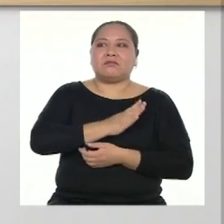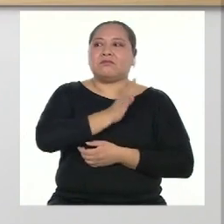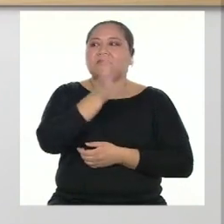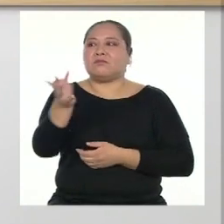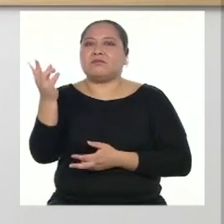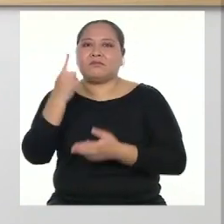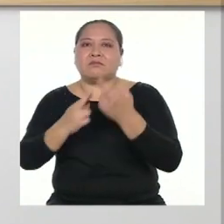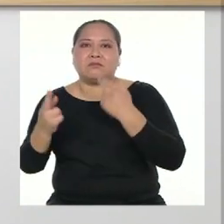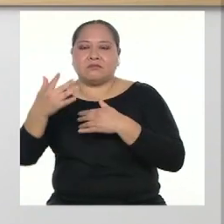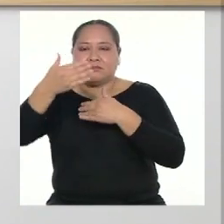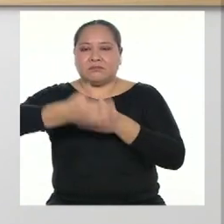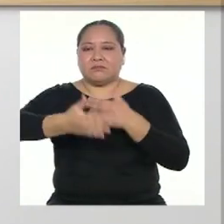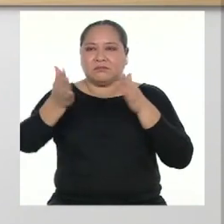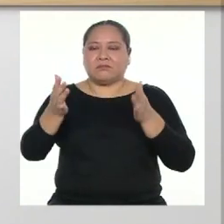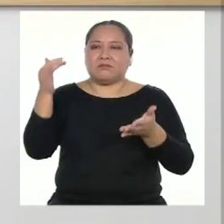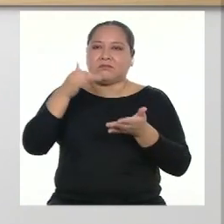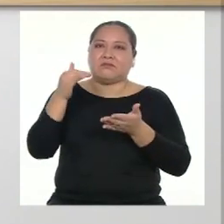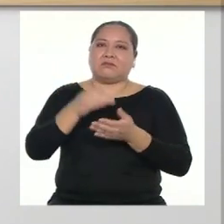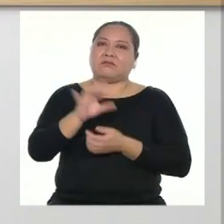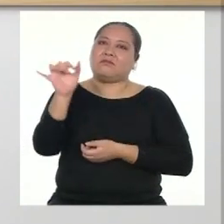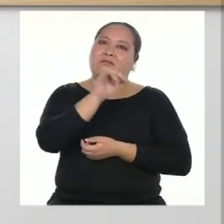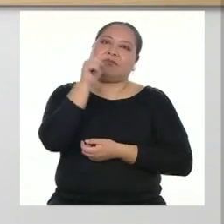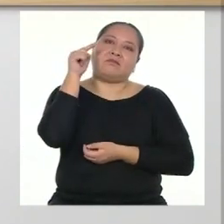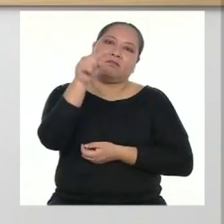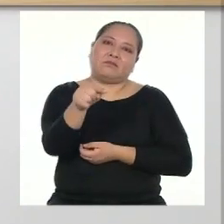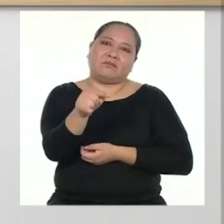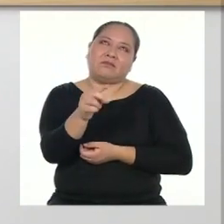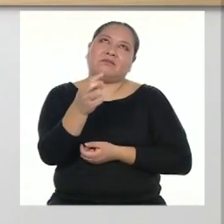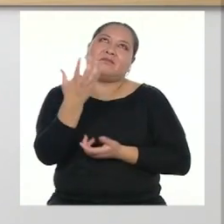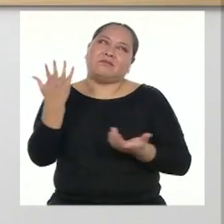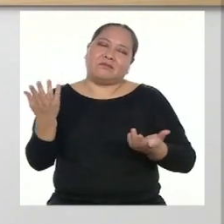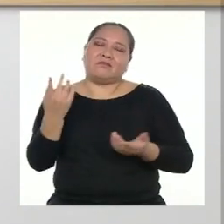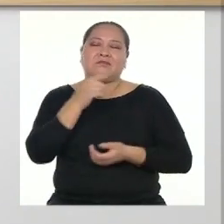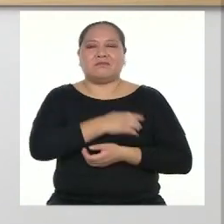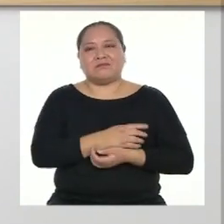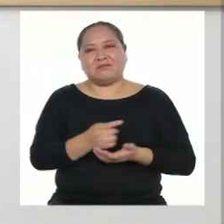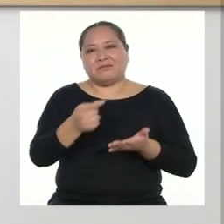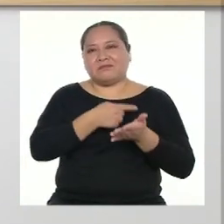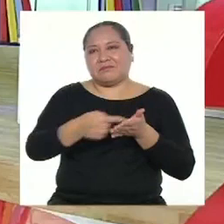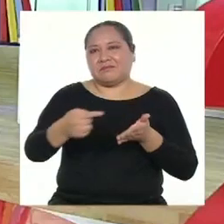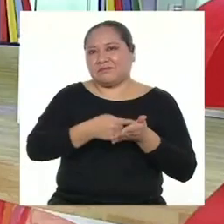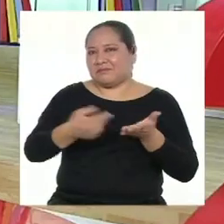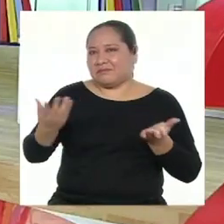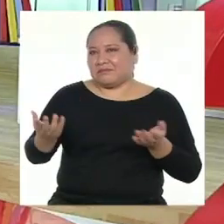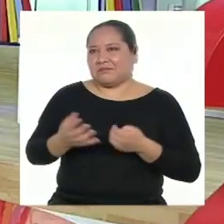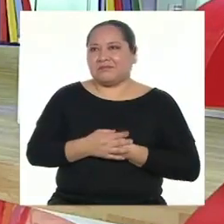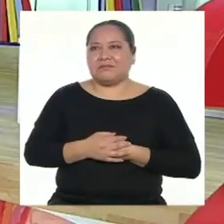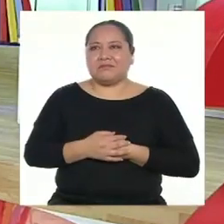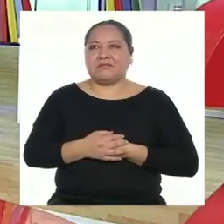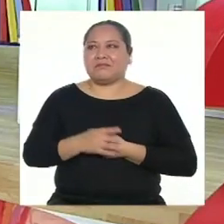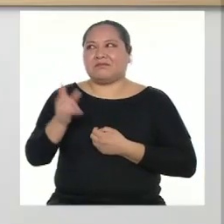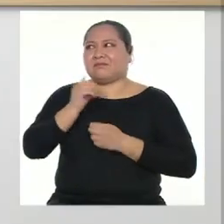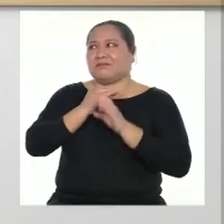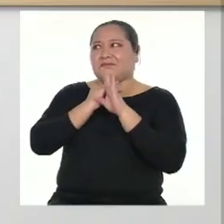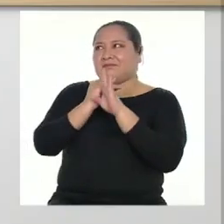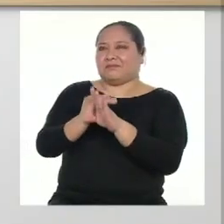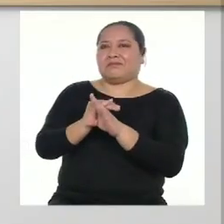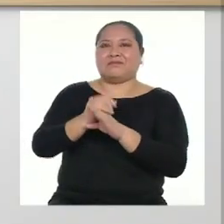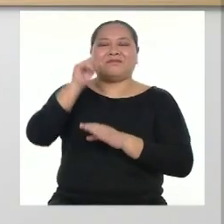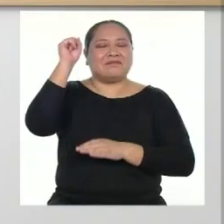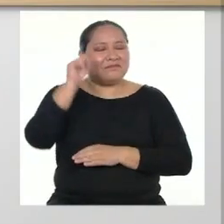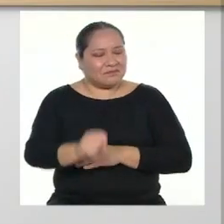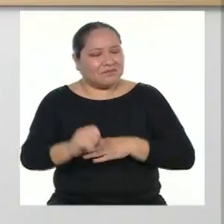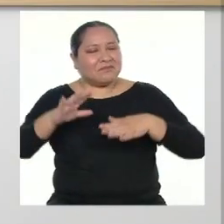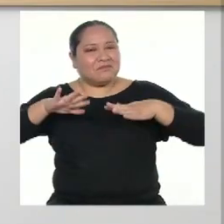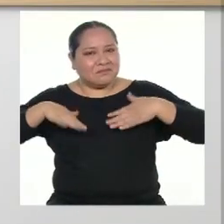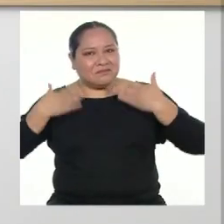de clase, voy a pasar por lo mismo que tú un par de veces a la semana como mínimo. No si podemos evitarlo. Por supuesto